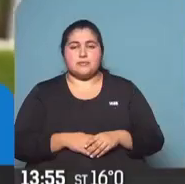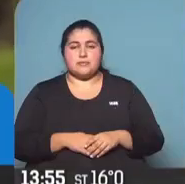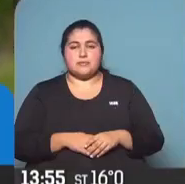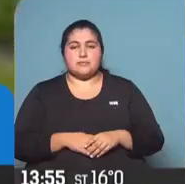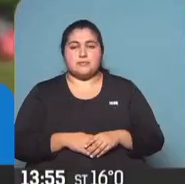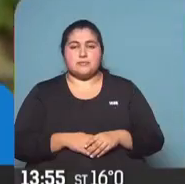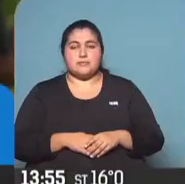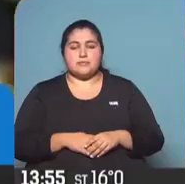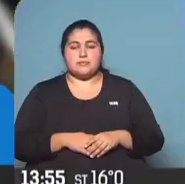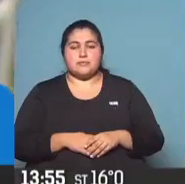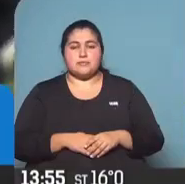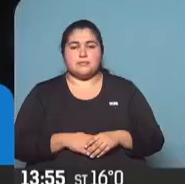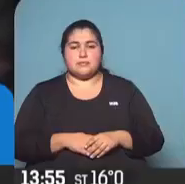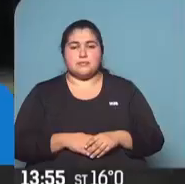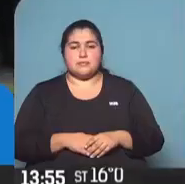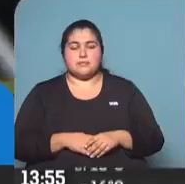i